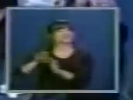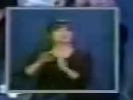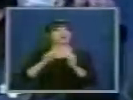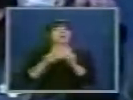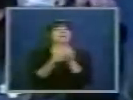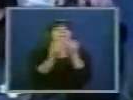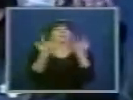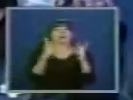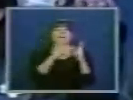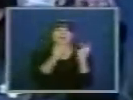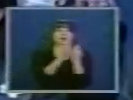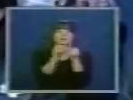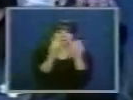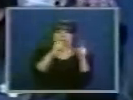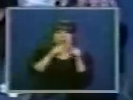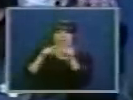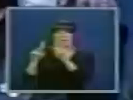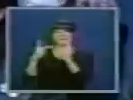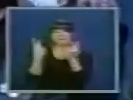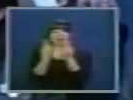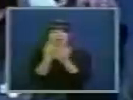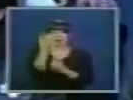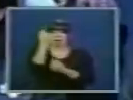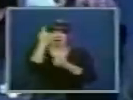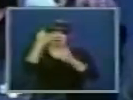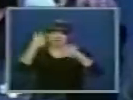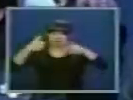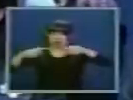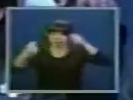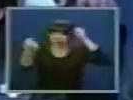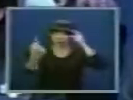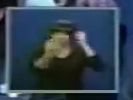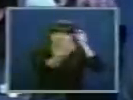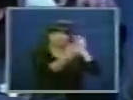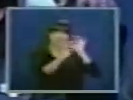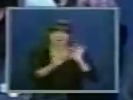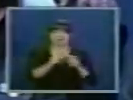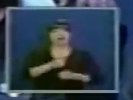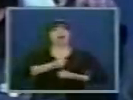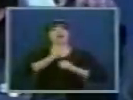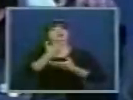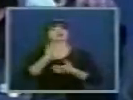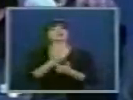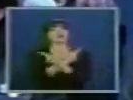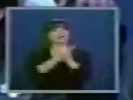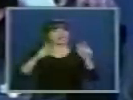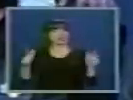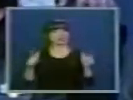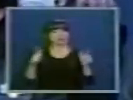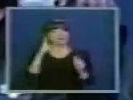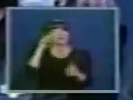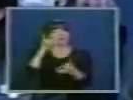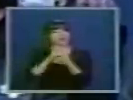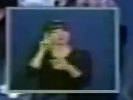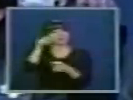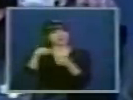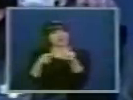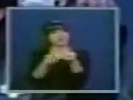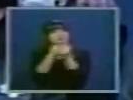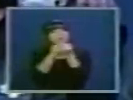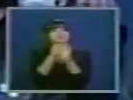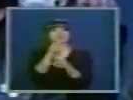y el multipartidismo, bien entendidos, son expresión de libertad y por tanto deben nutrir la